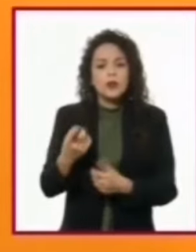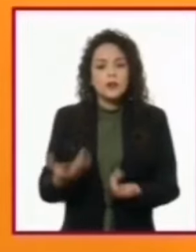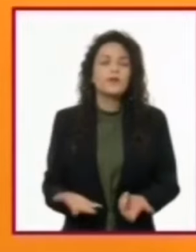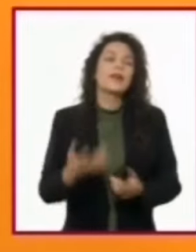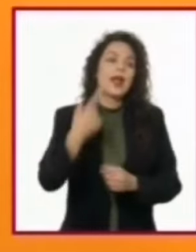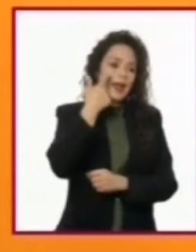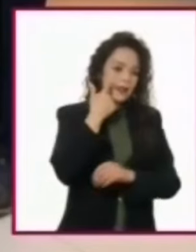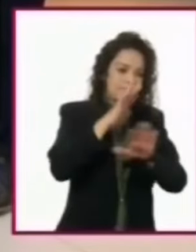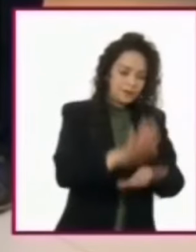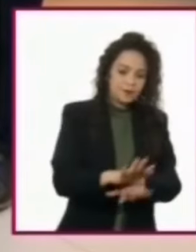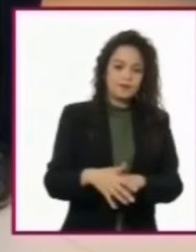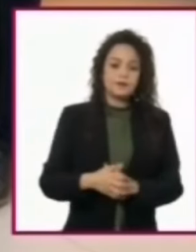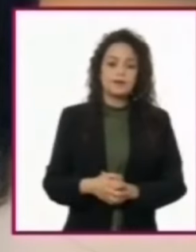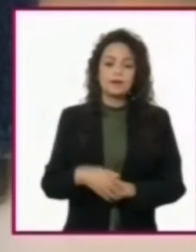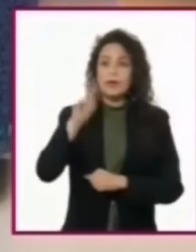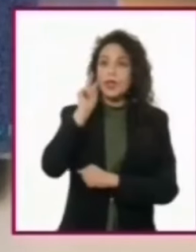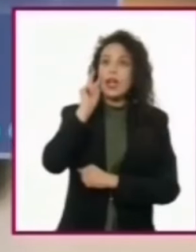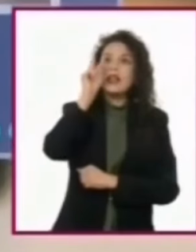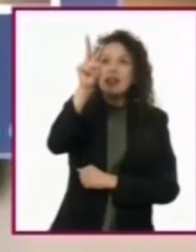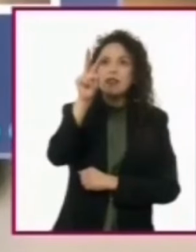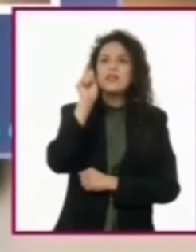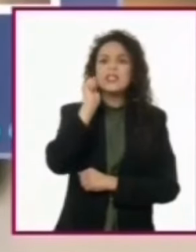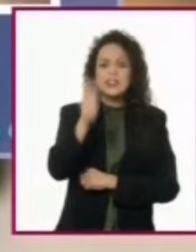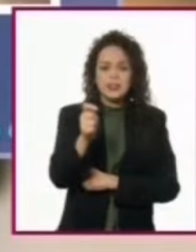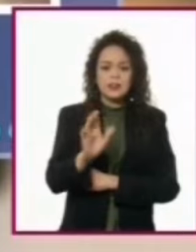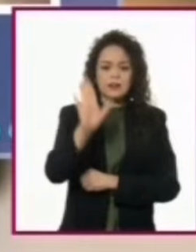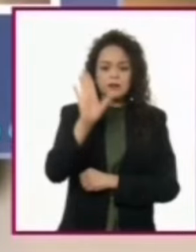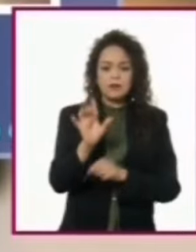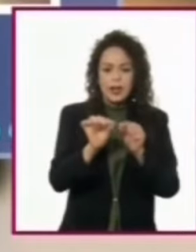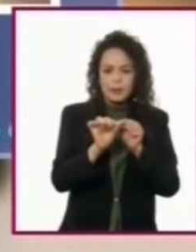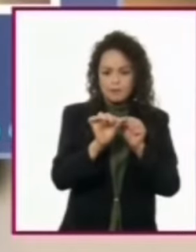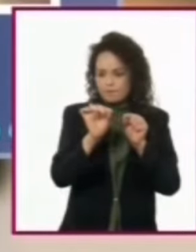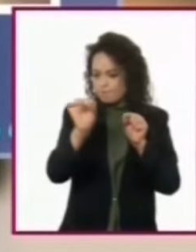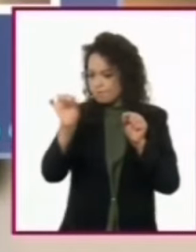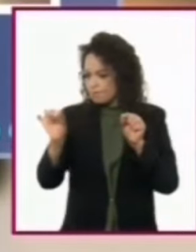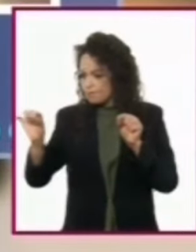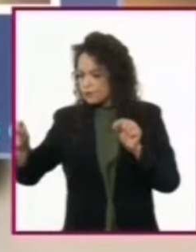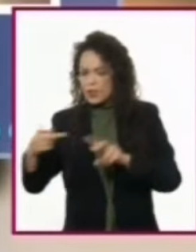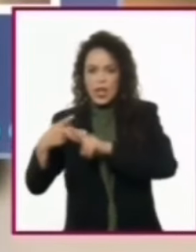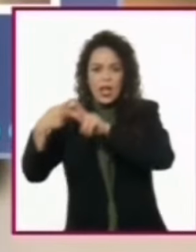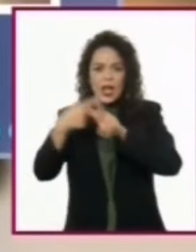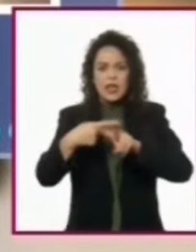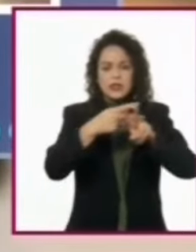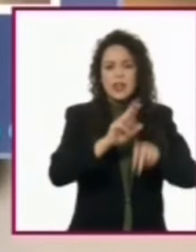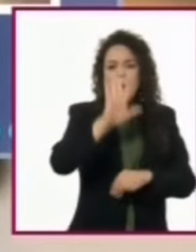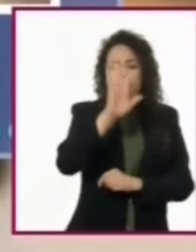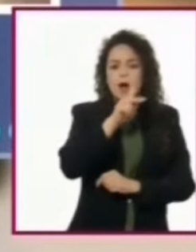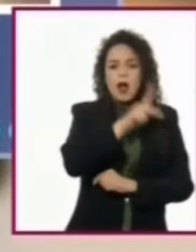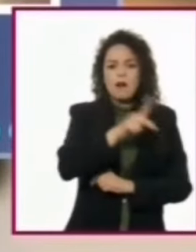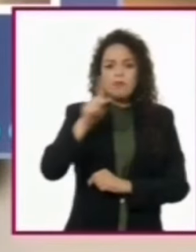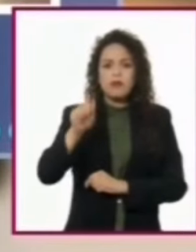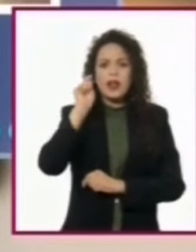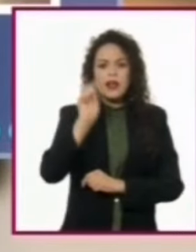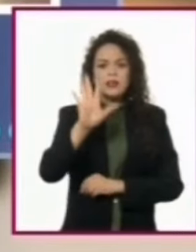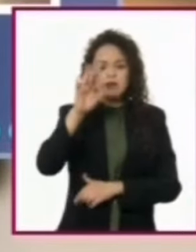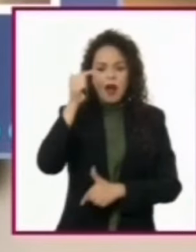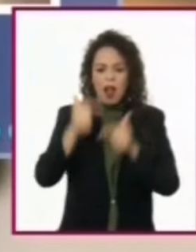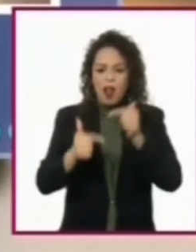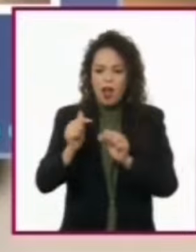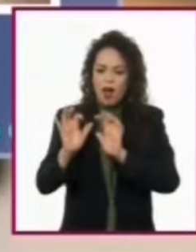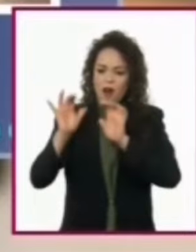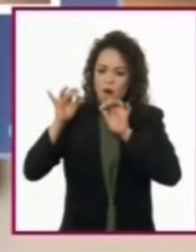ello porque la vemos como si fuera una línea de estrellas muy similares a una cascada de leche.